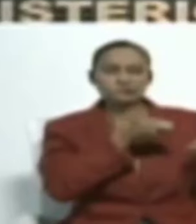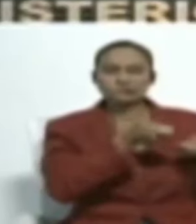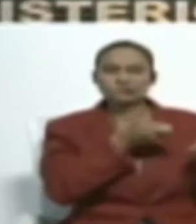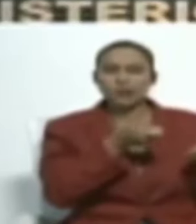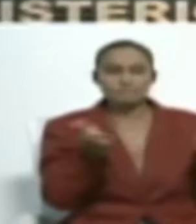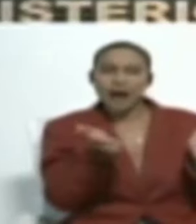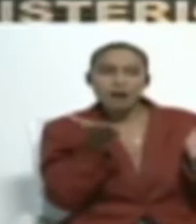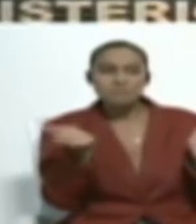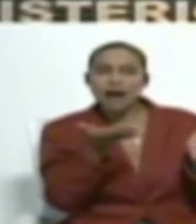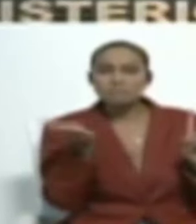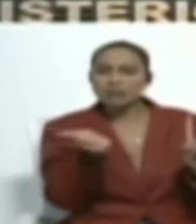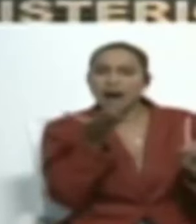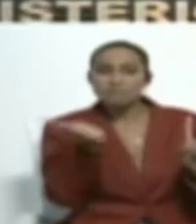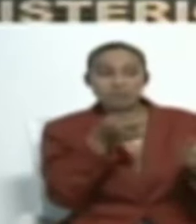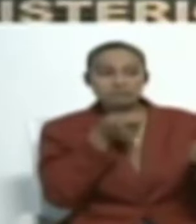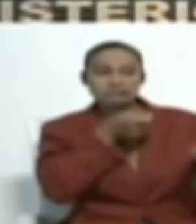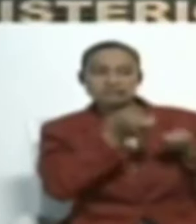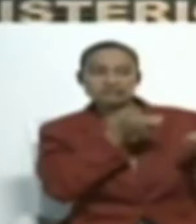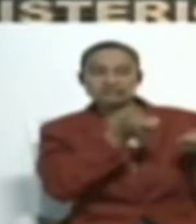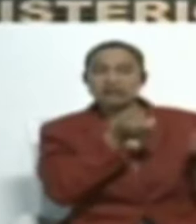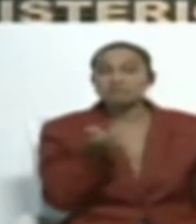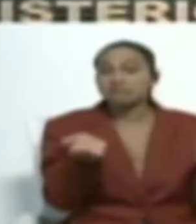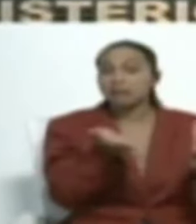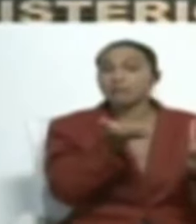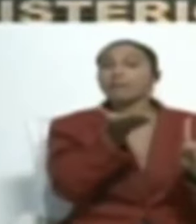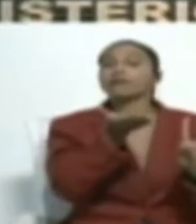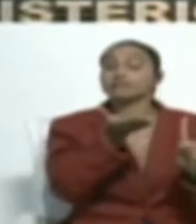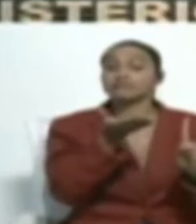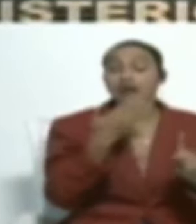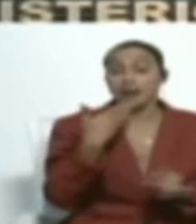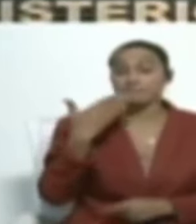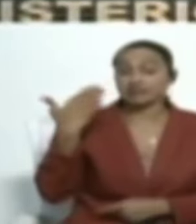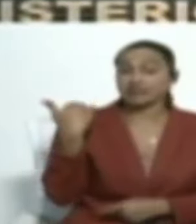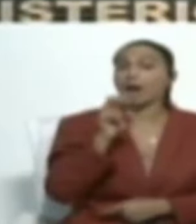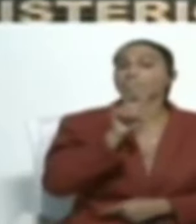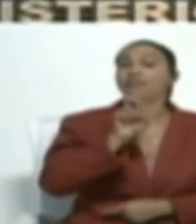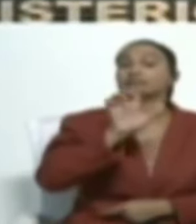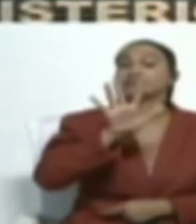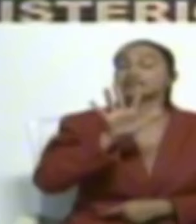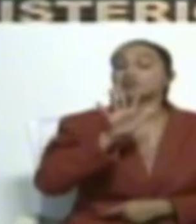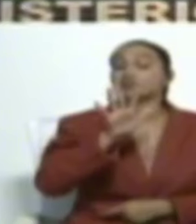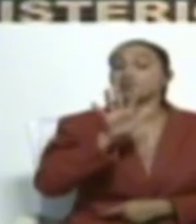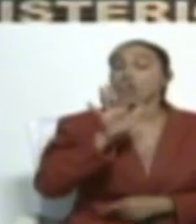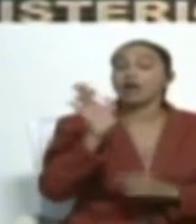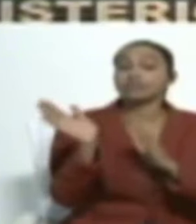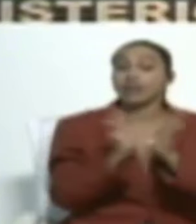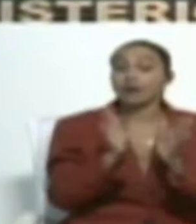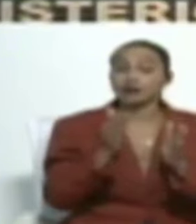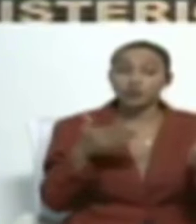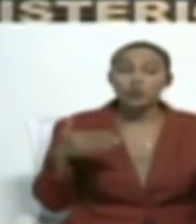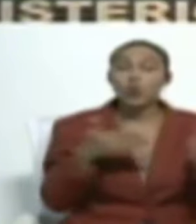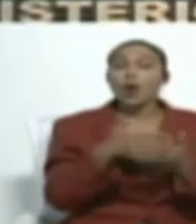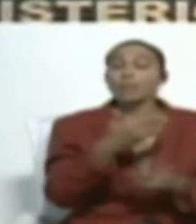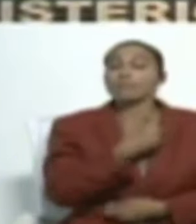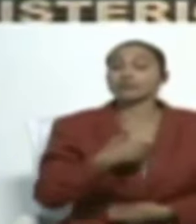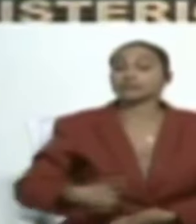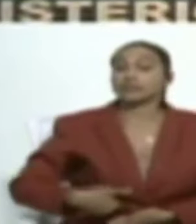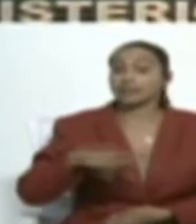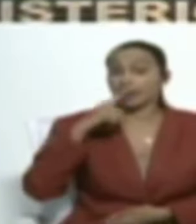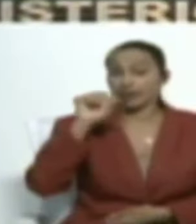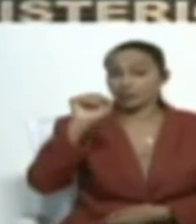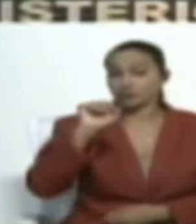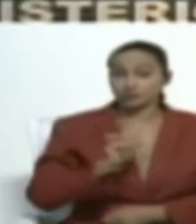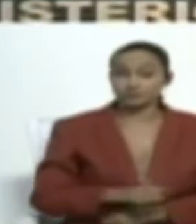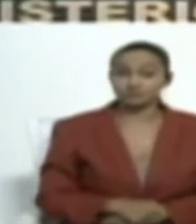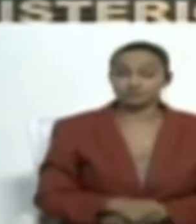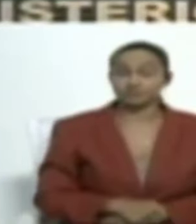que intentó, repito, realizarse el 25 de marzo contra el presidente de la República, Nicolás Maduro. Es decir,